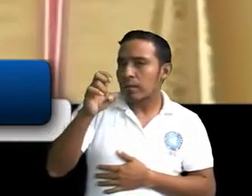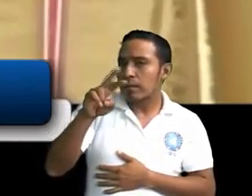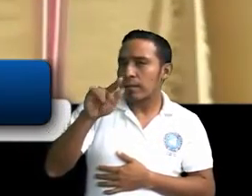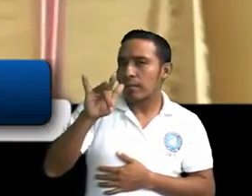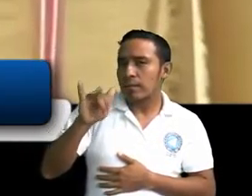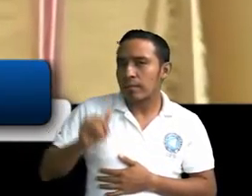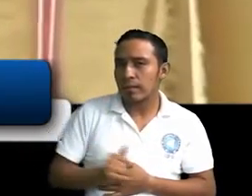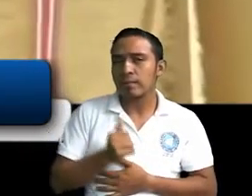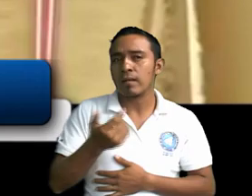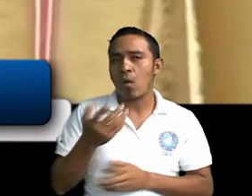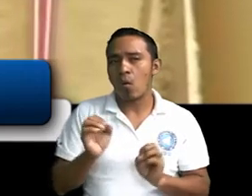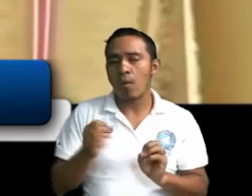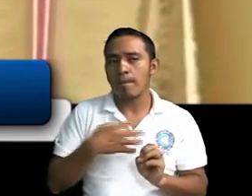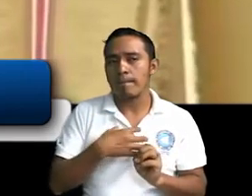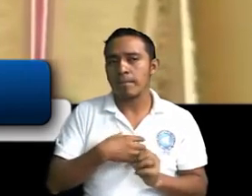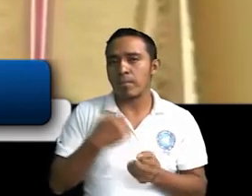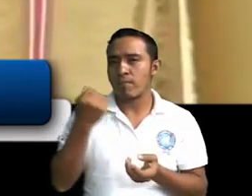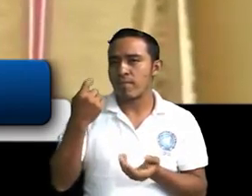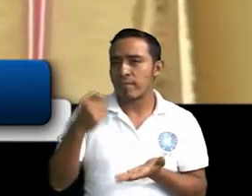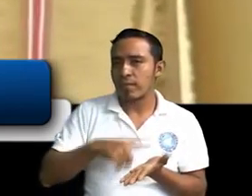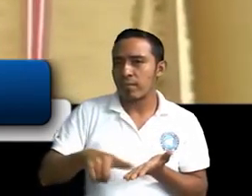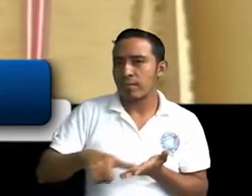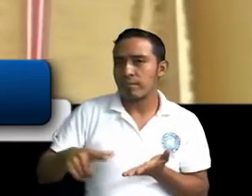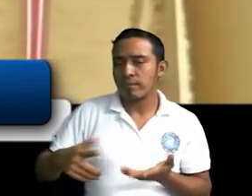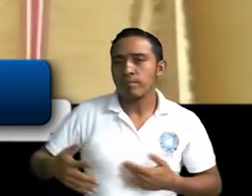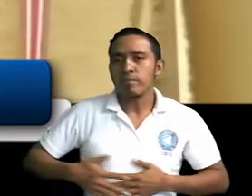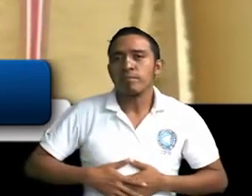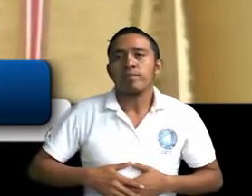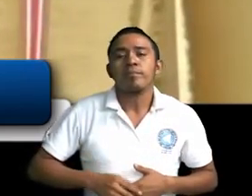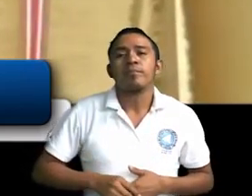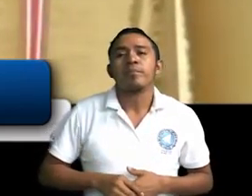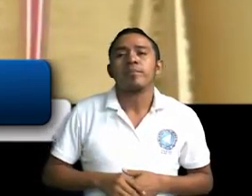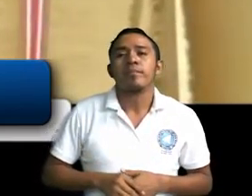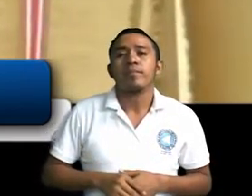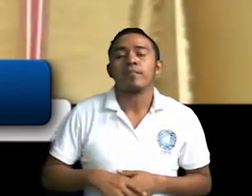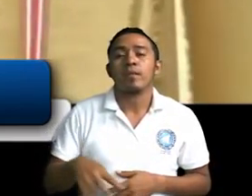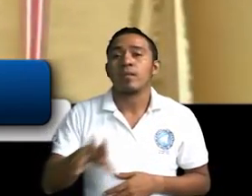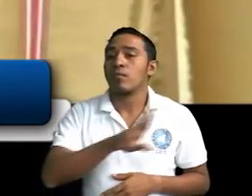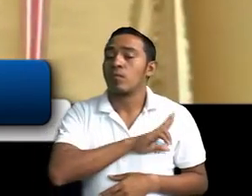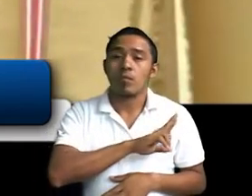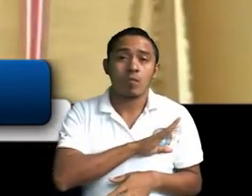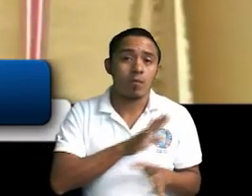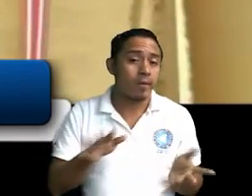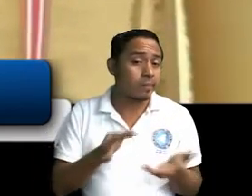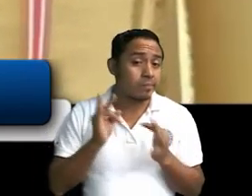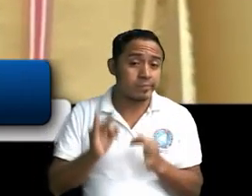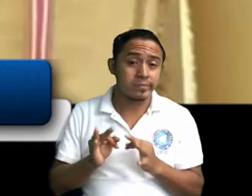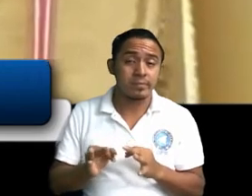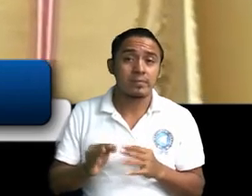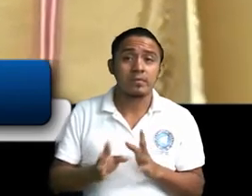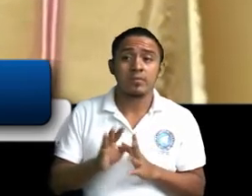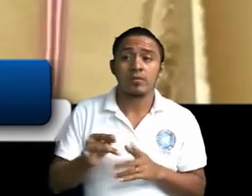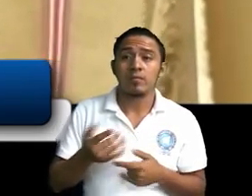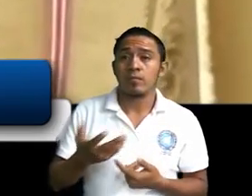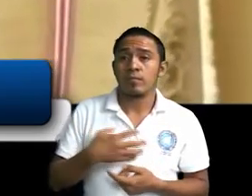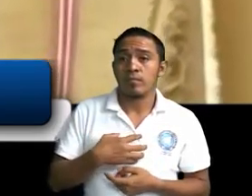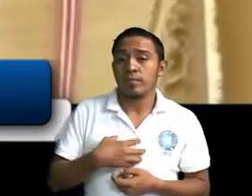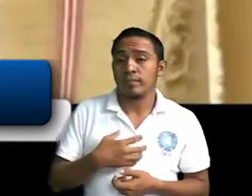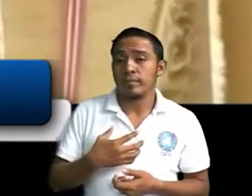no por necesariamente por falta de higiene bucal no hay estudio ahorita que comprueben que los